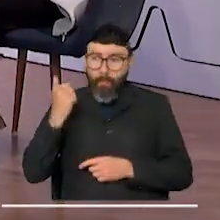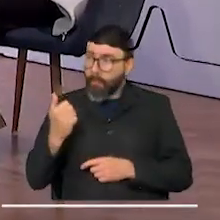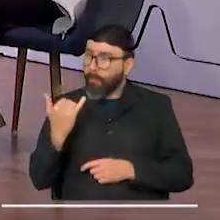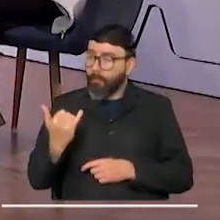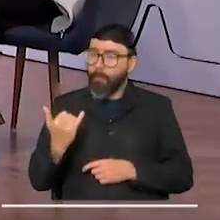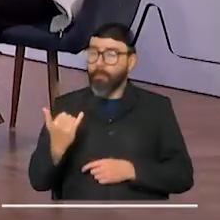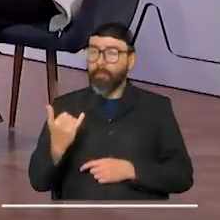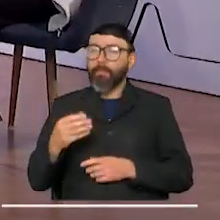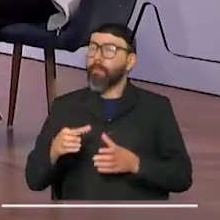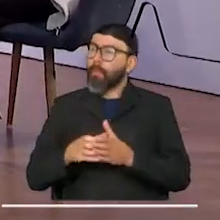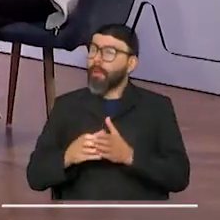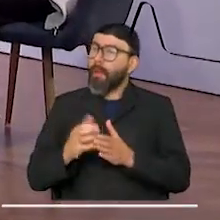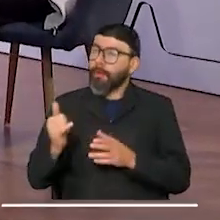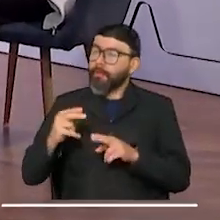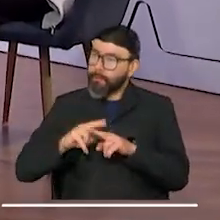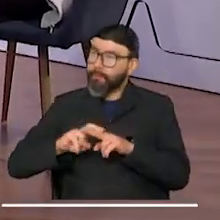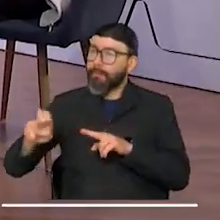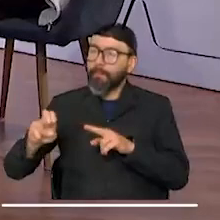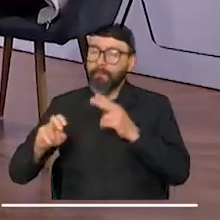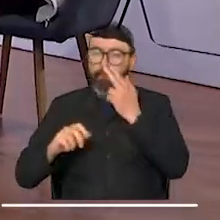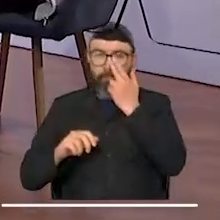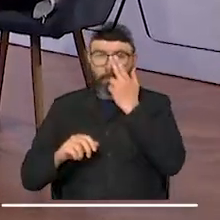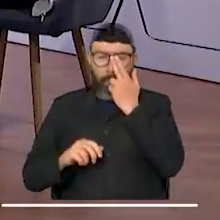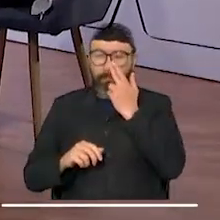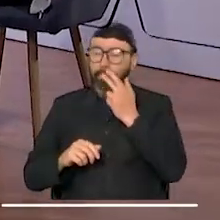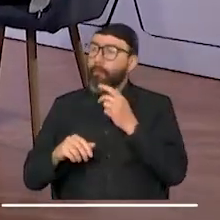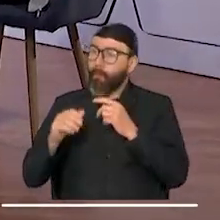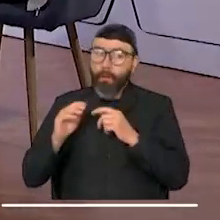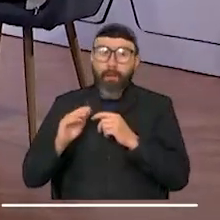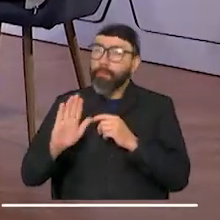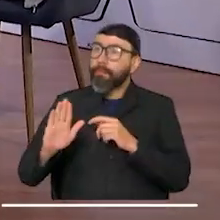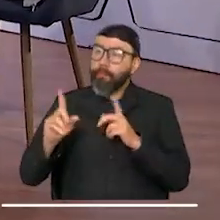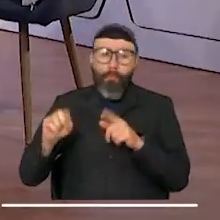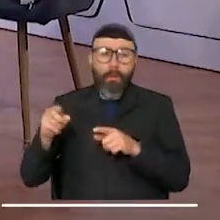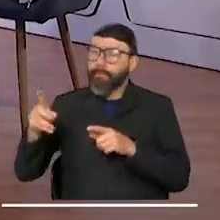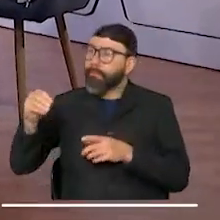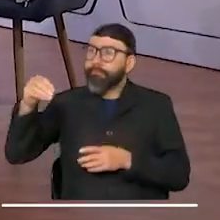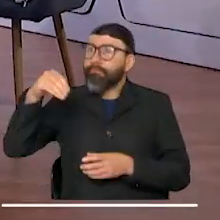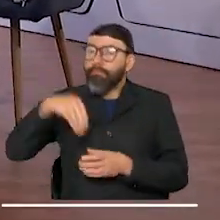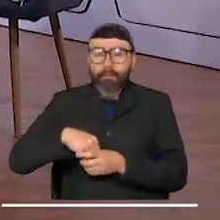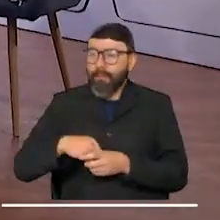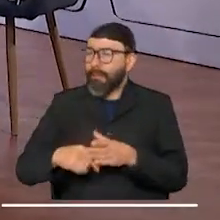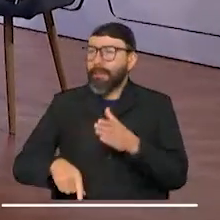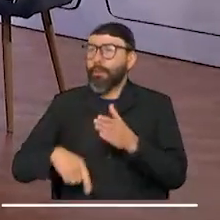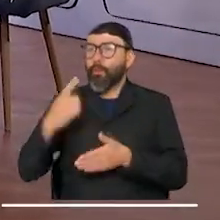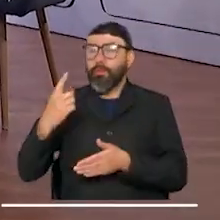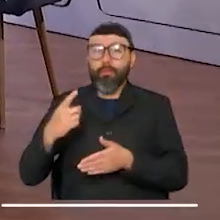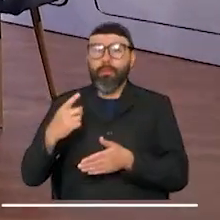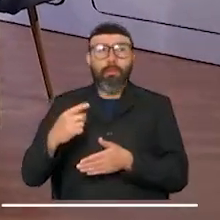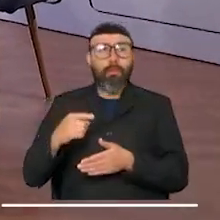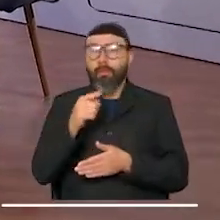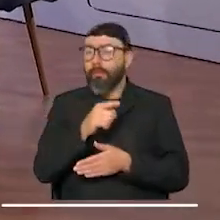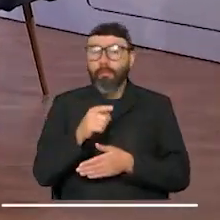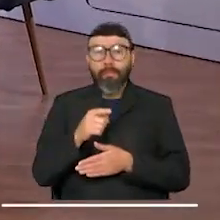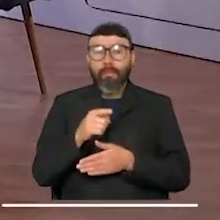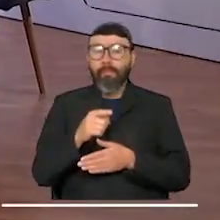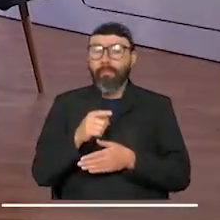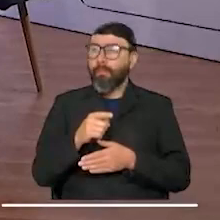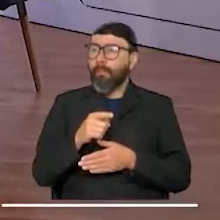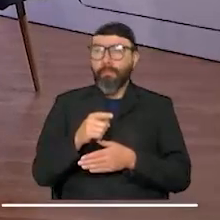aquí en manizales y además usted nos mete así como se dice en español